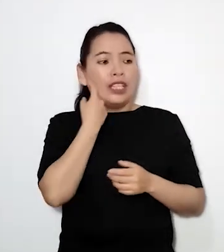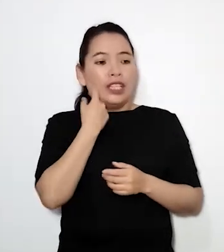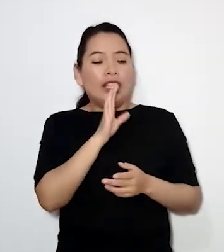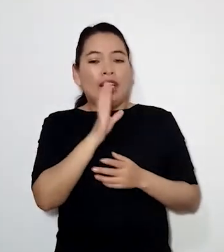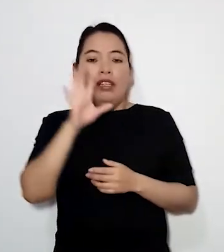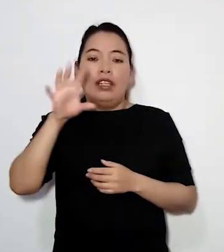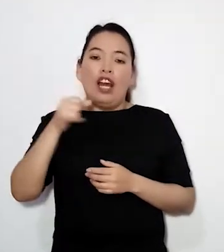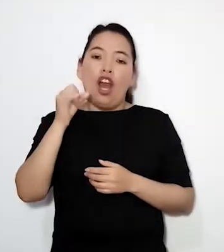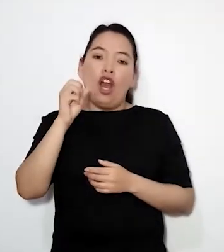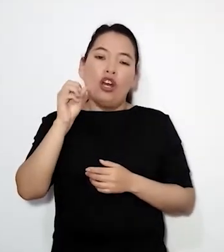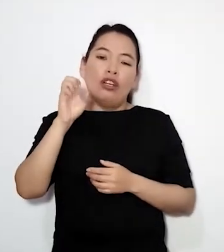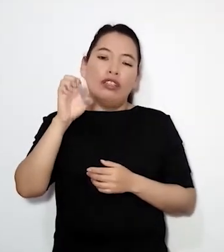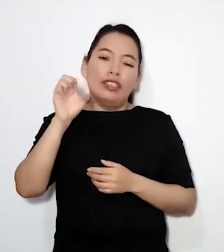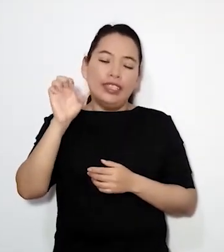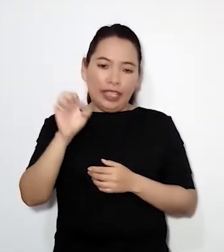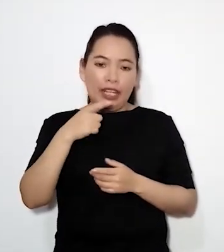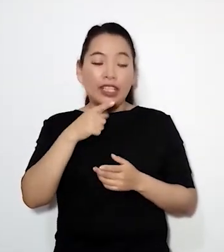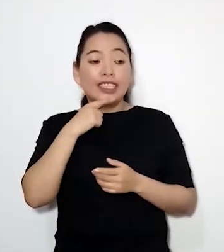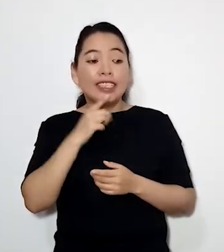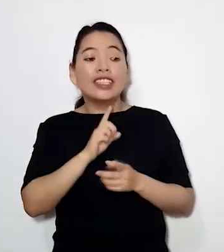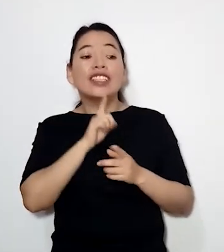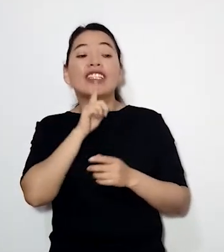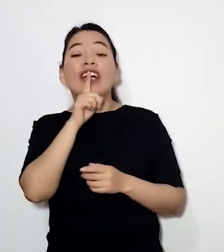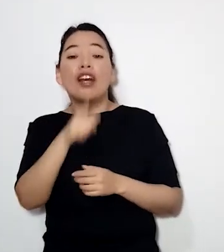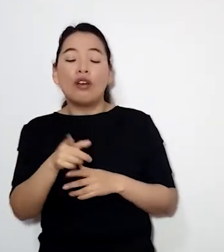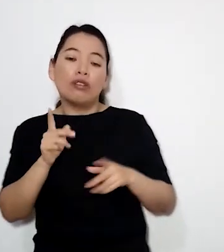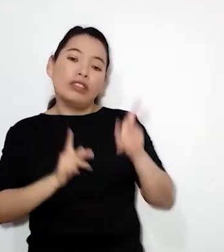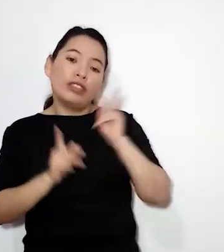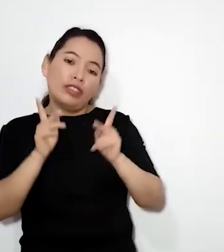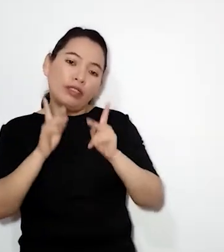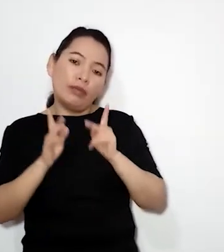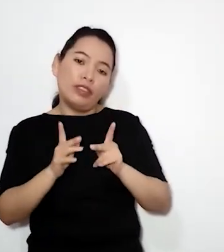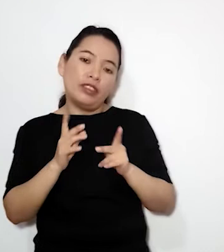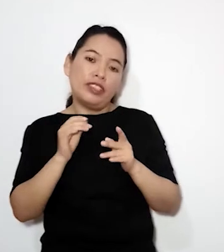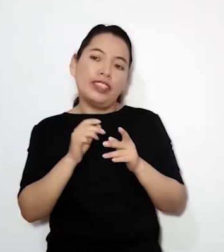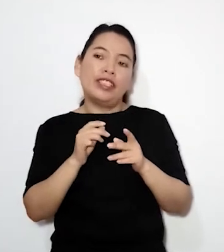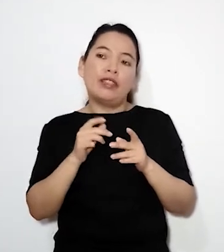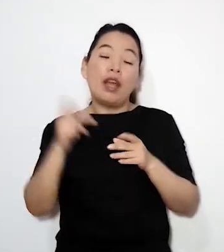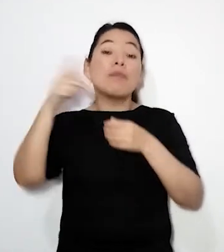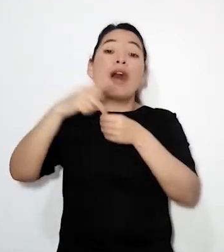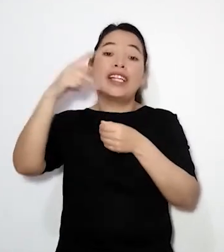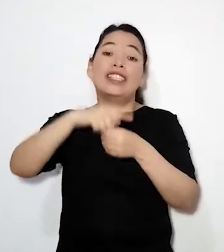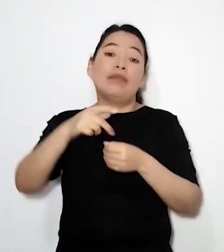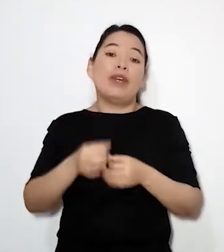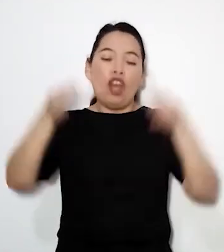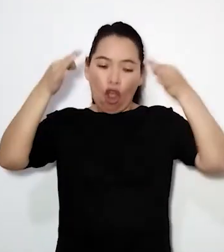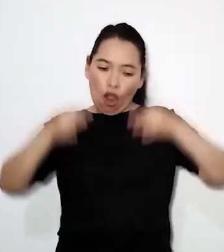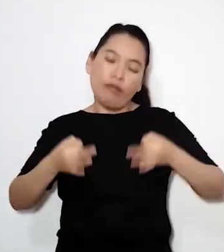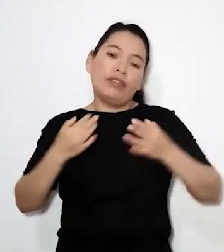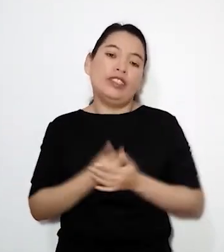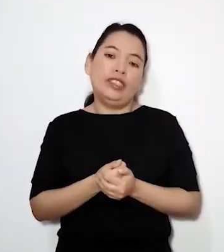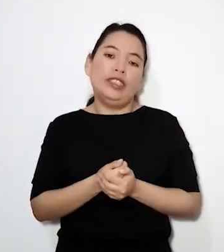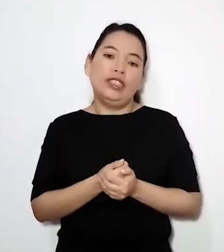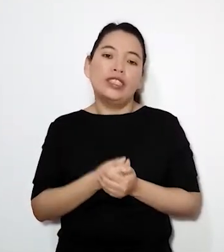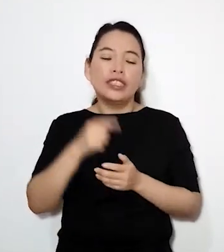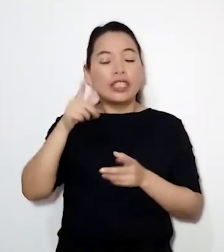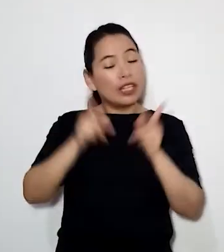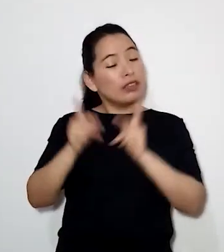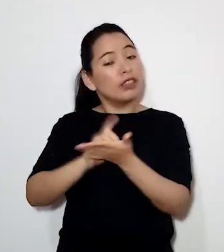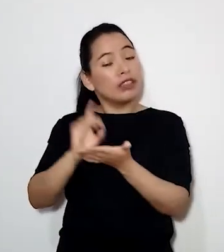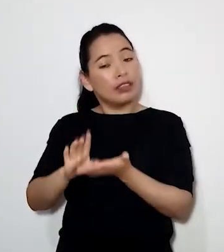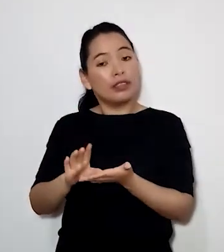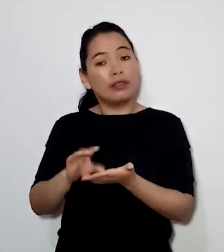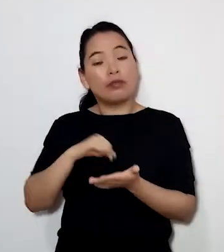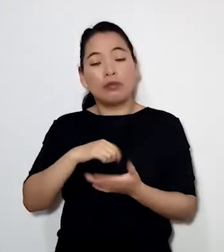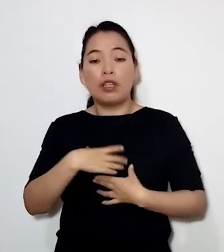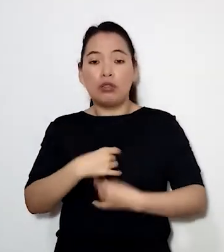participación genuina de las personas con discapacidad. Como ya lo mencionó José, no voy a profundizar mucho, pero sí me gustaría mencionar esto de la participación